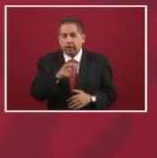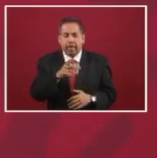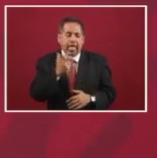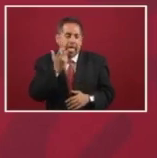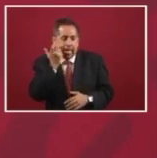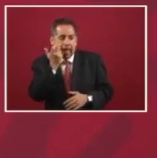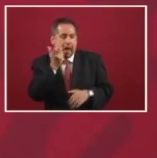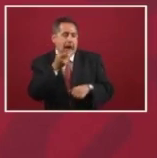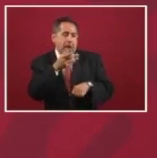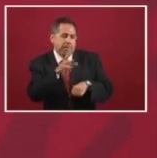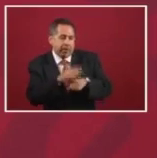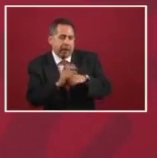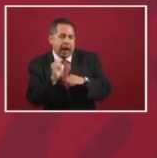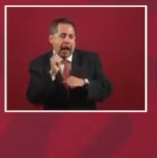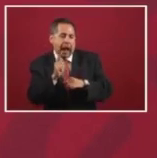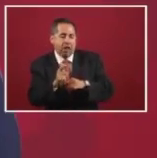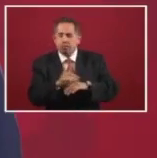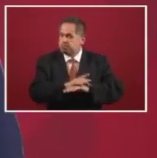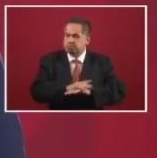privilegio